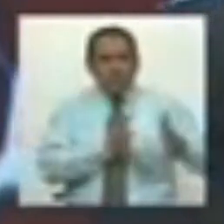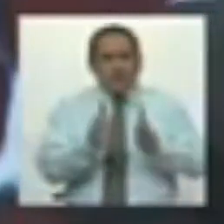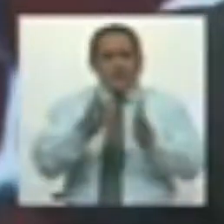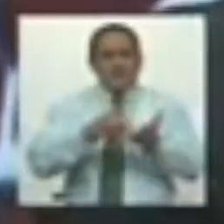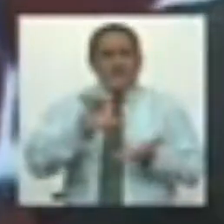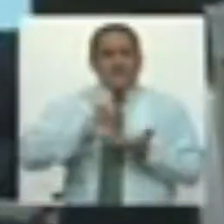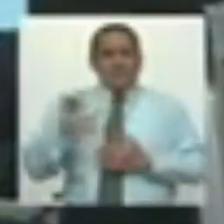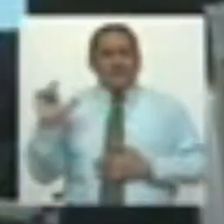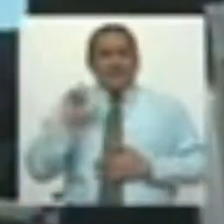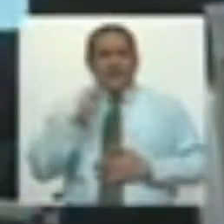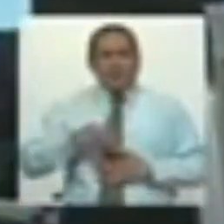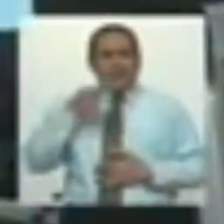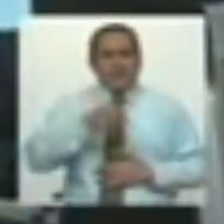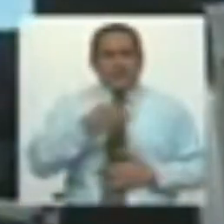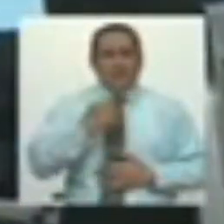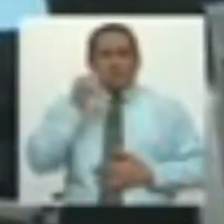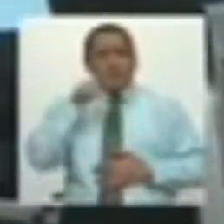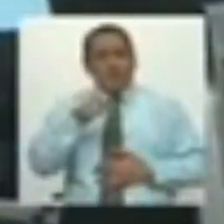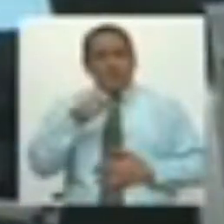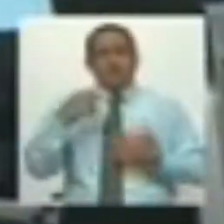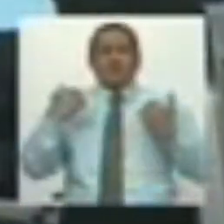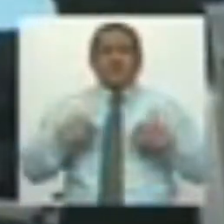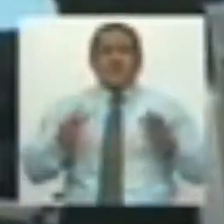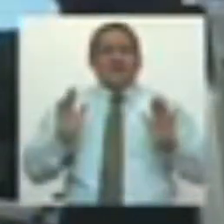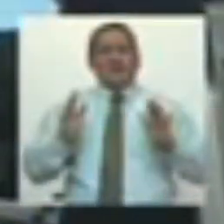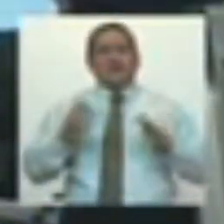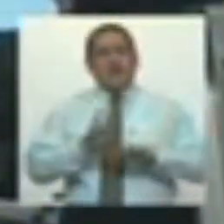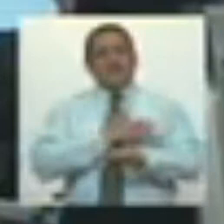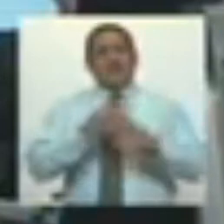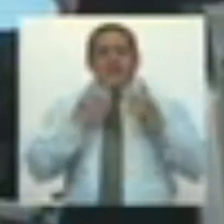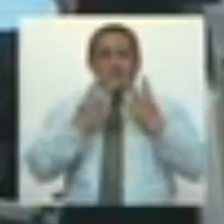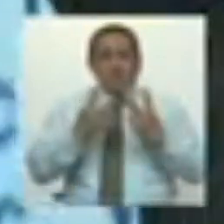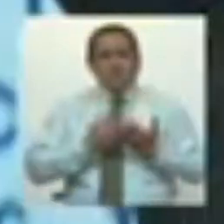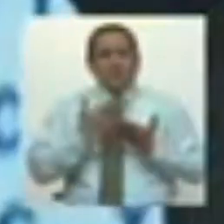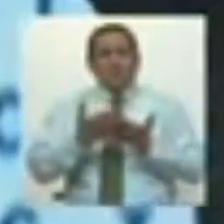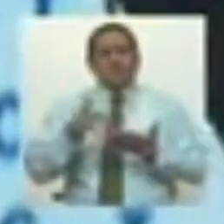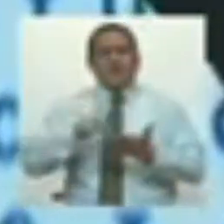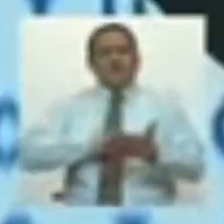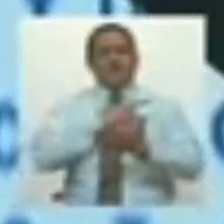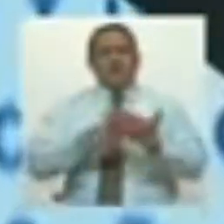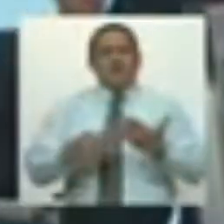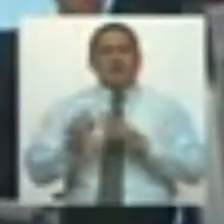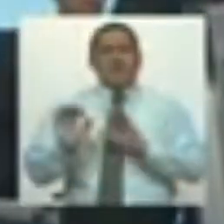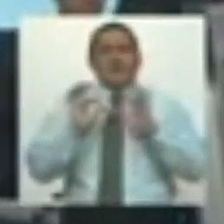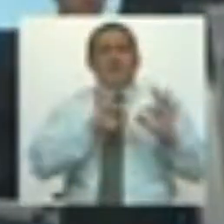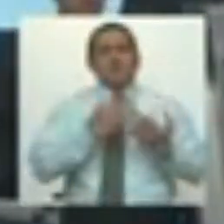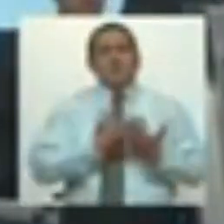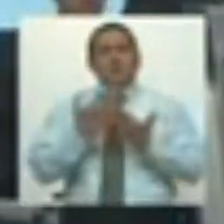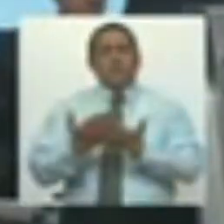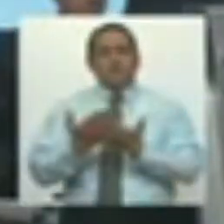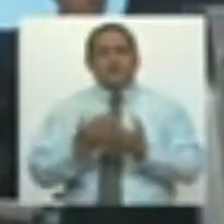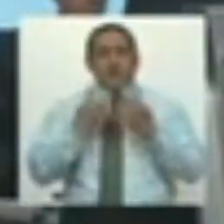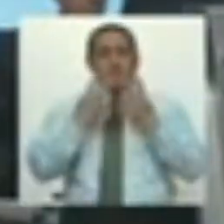lima y callao y por eso señor es que ya se dejó sin efecto la propuesta que está la misma propuesta